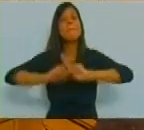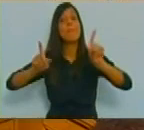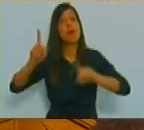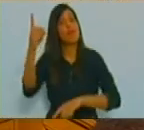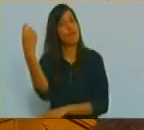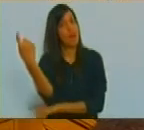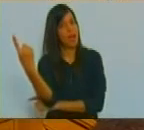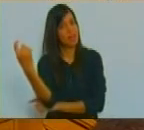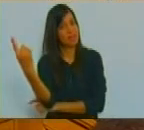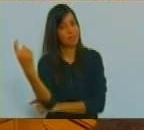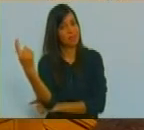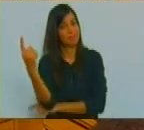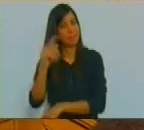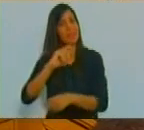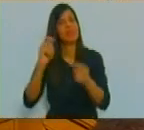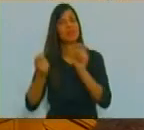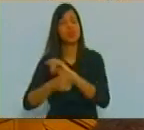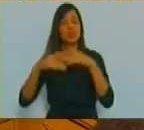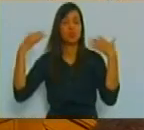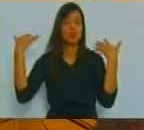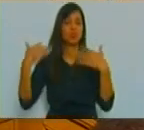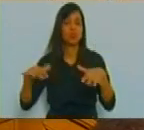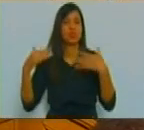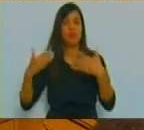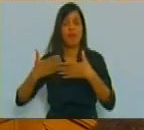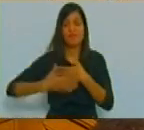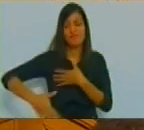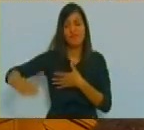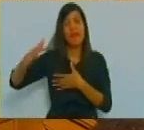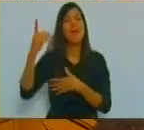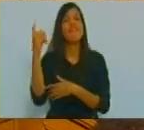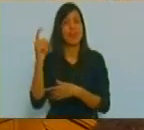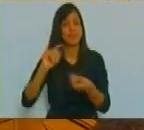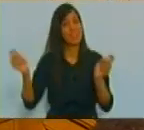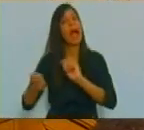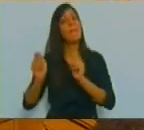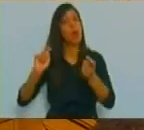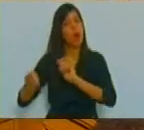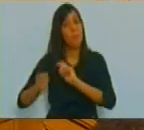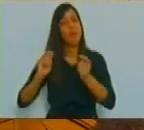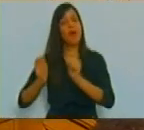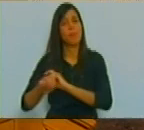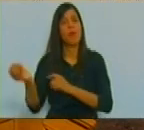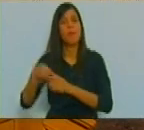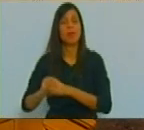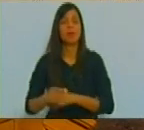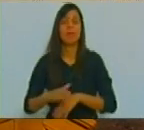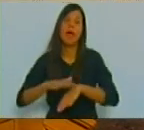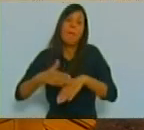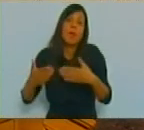camaradas cuánto nos falta porque hoy en día los jueces provisorios